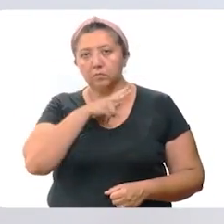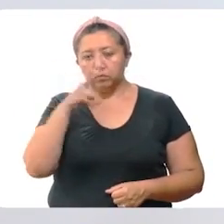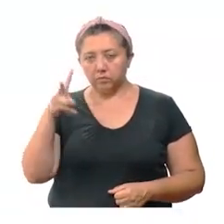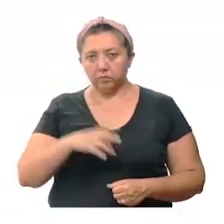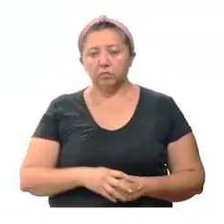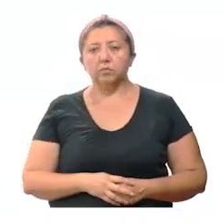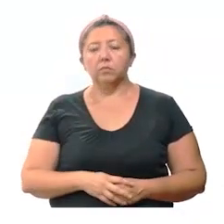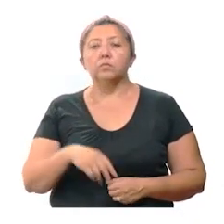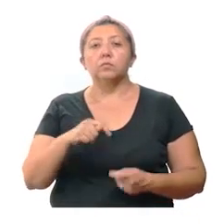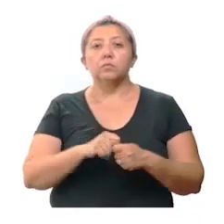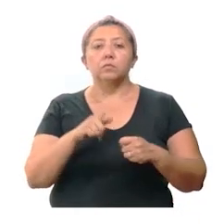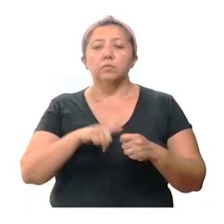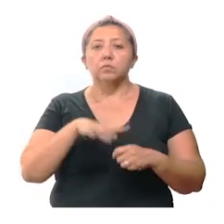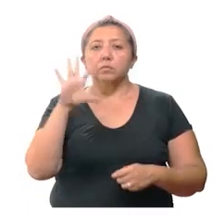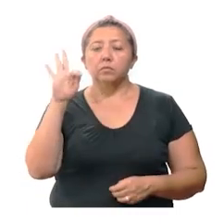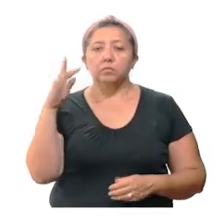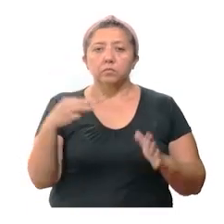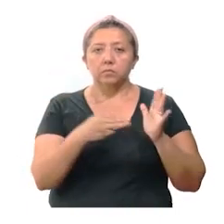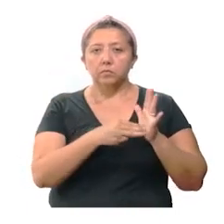Valladolid. En total son